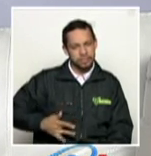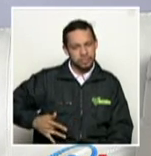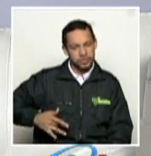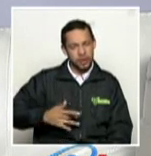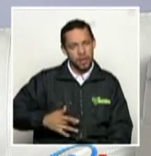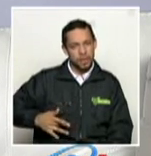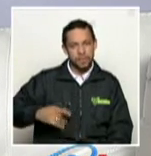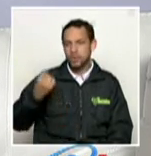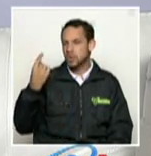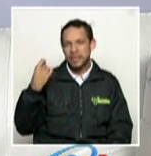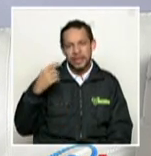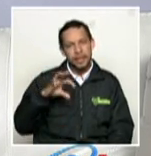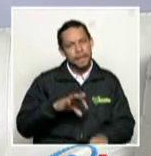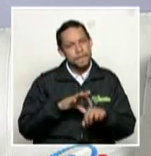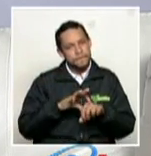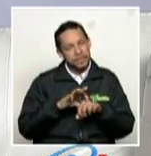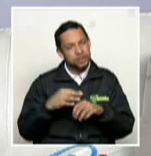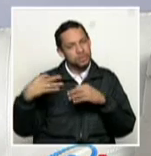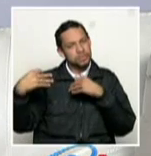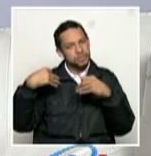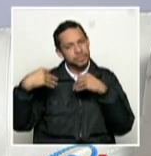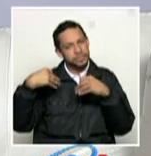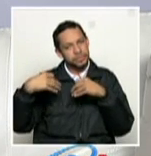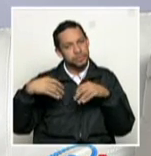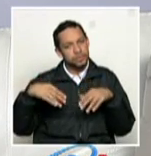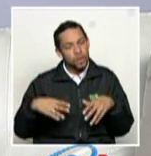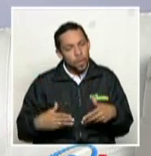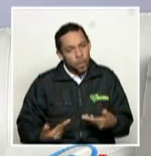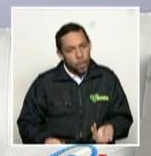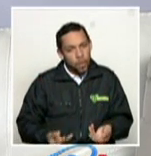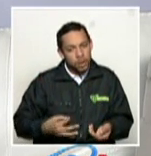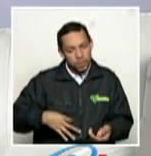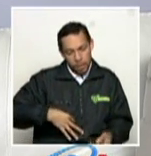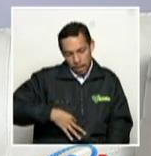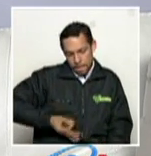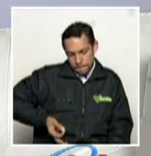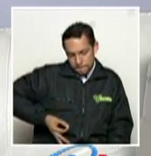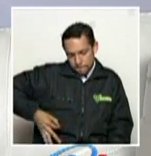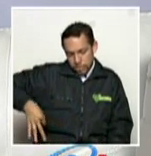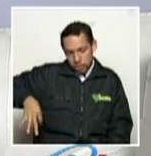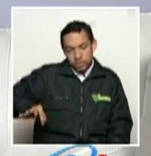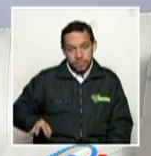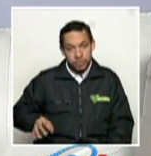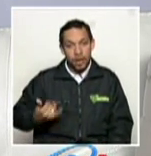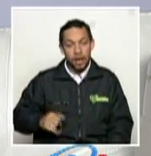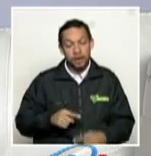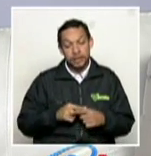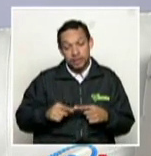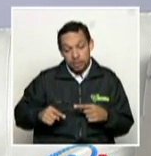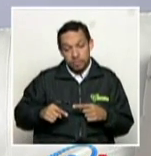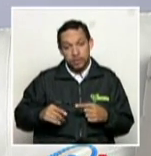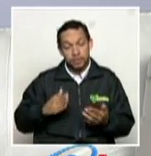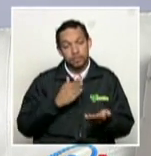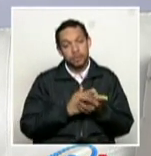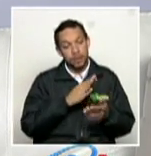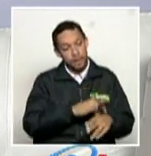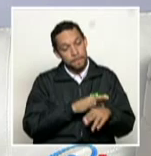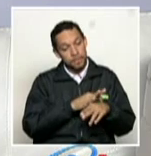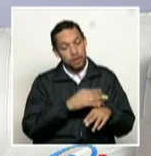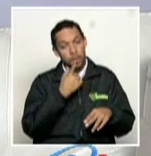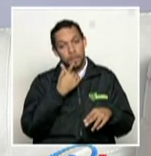no le entendí bien al doctor o él no me explicó, pero él no me dijo a mí que me iba a sacar la vesícula. Vine a saber esta semana que fui donde el